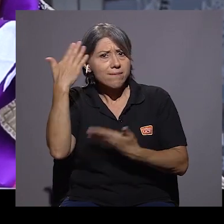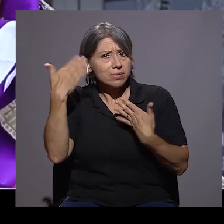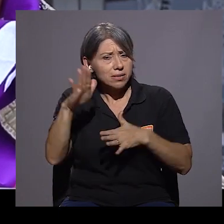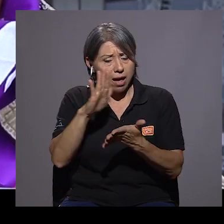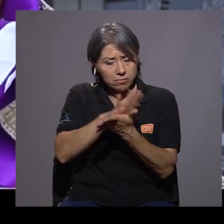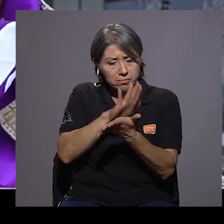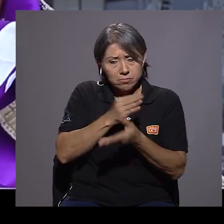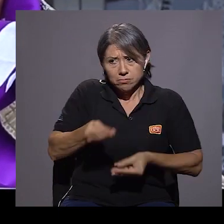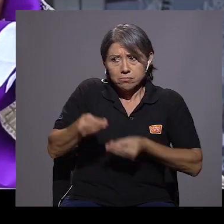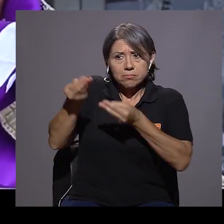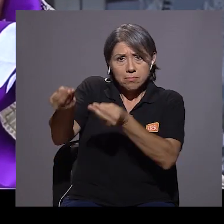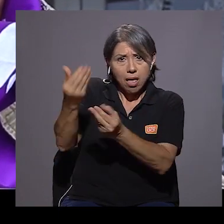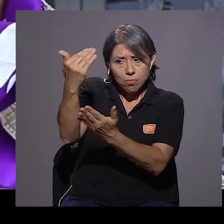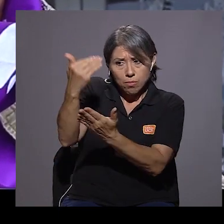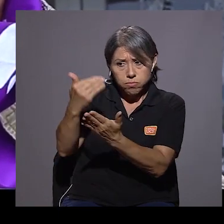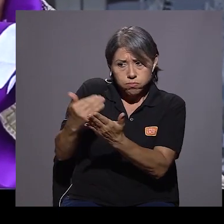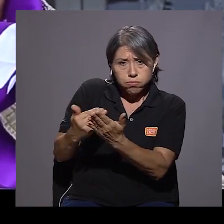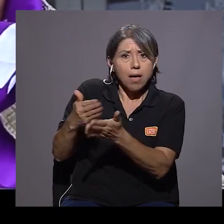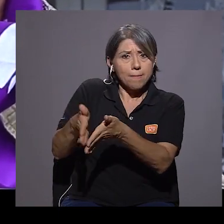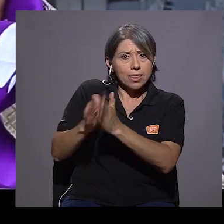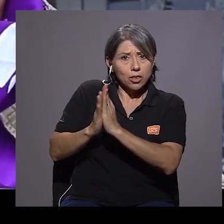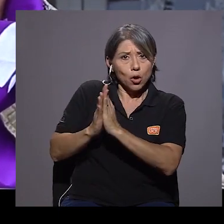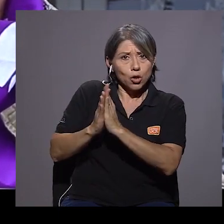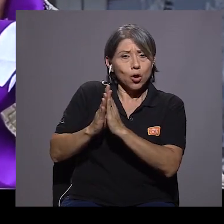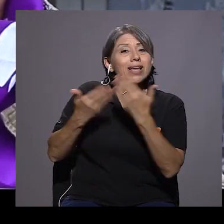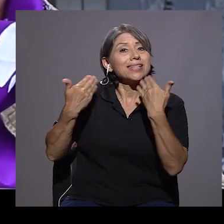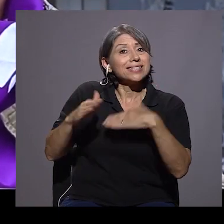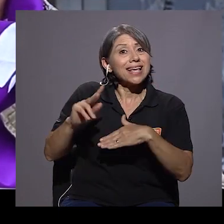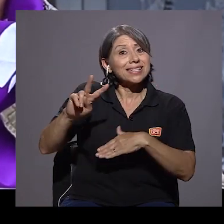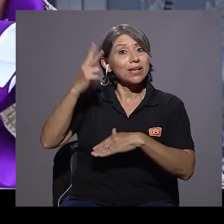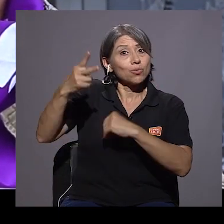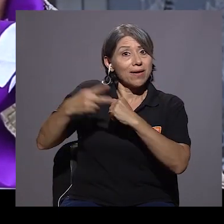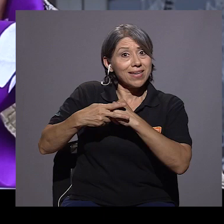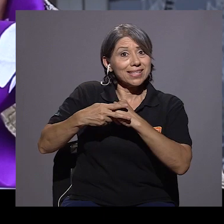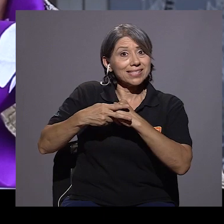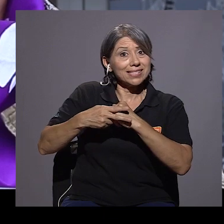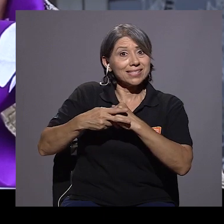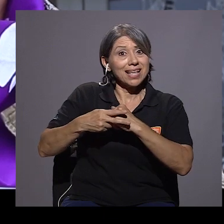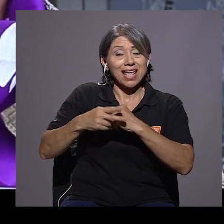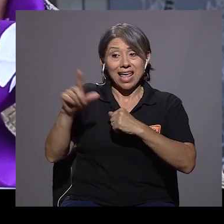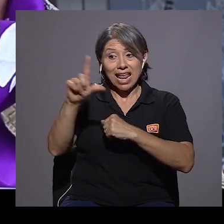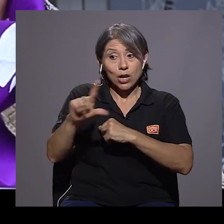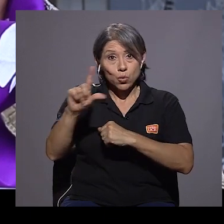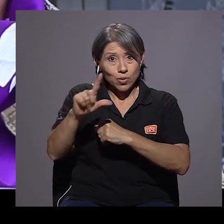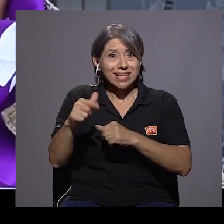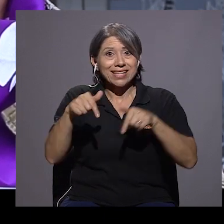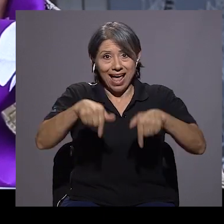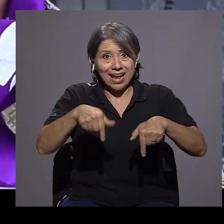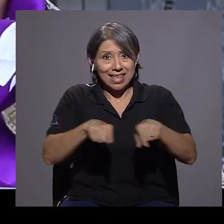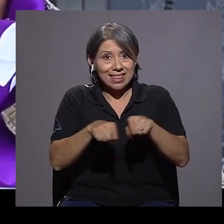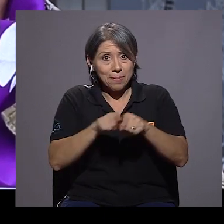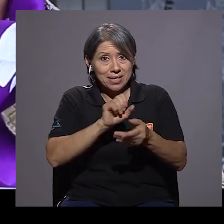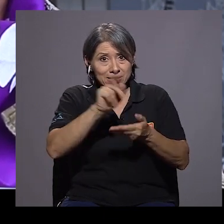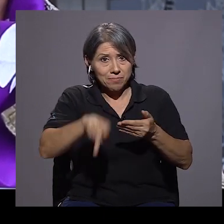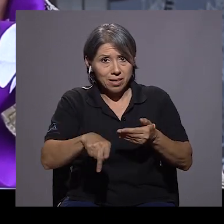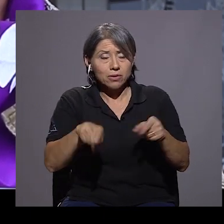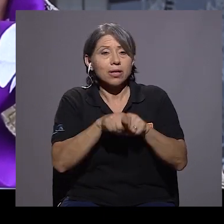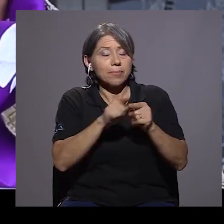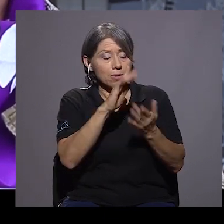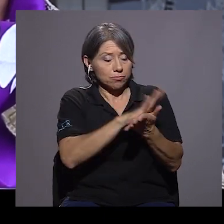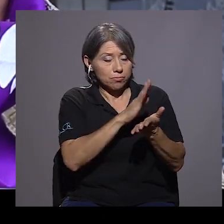se le dio la entrega de un pliego petitorio ya por una segunda vez el día lunes le entregamos aquí en la sede de Rodrigo